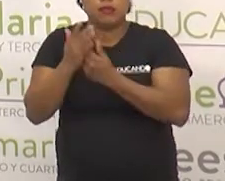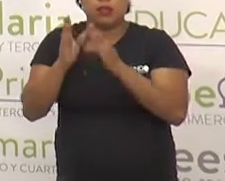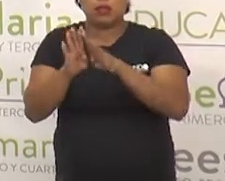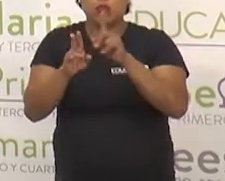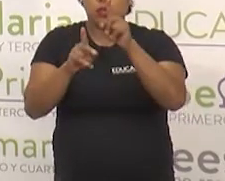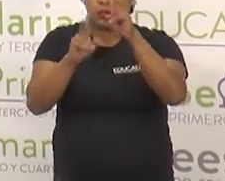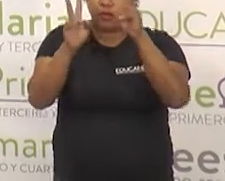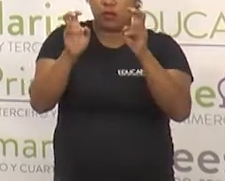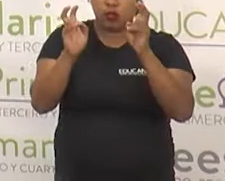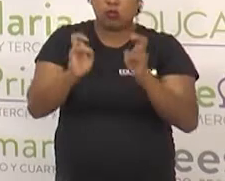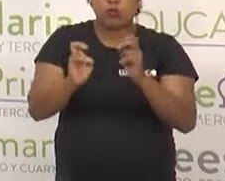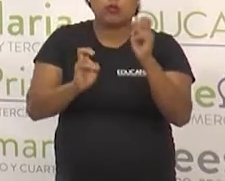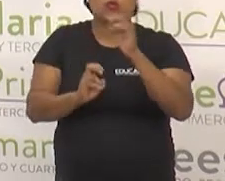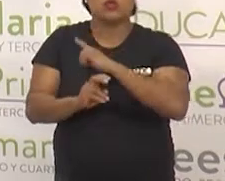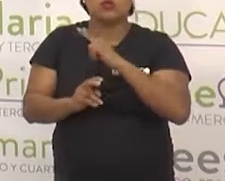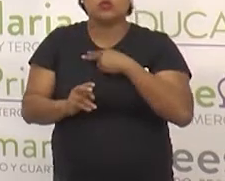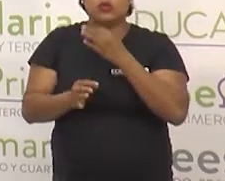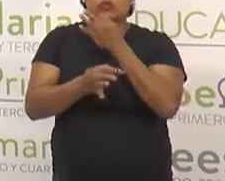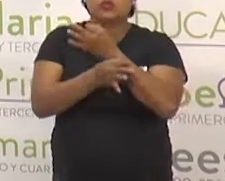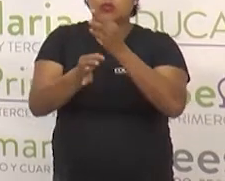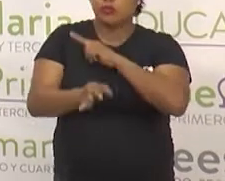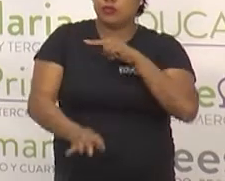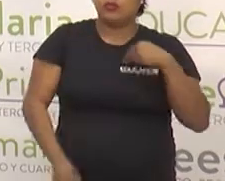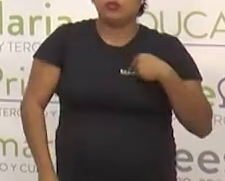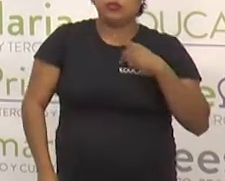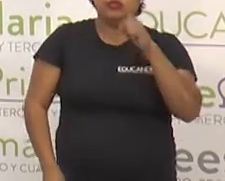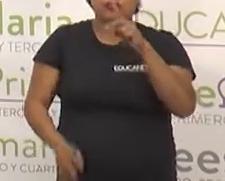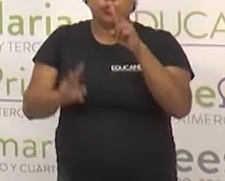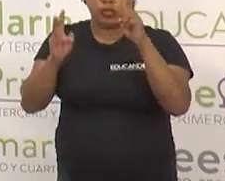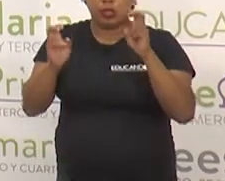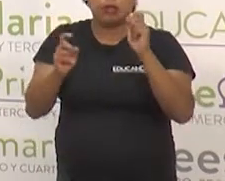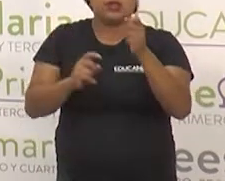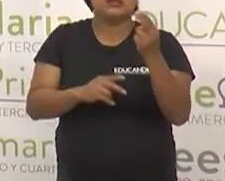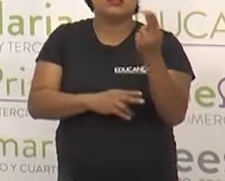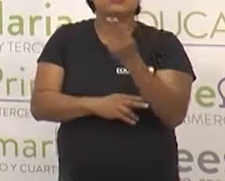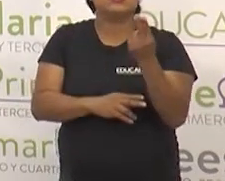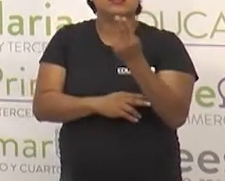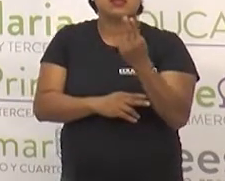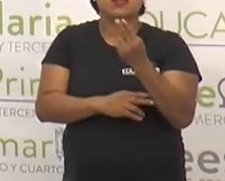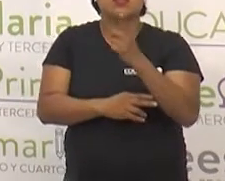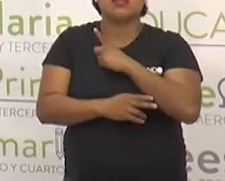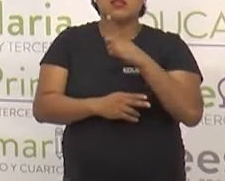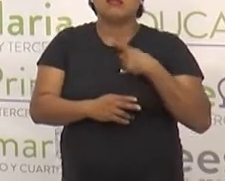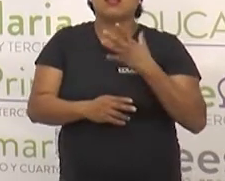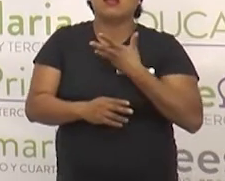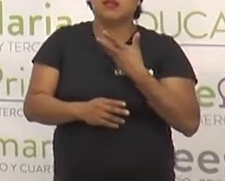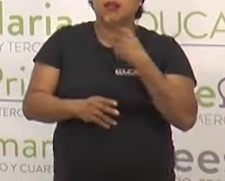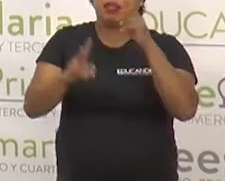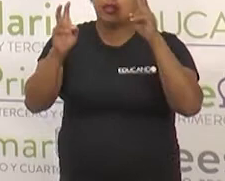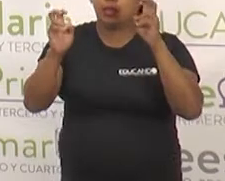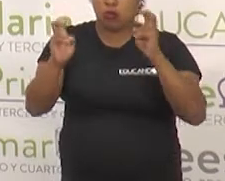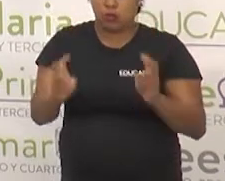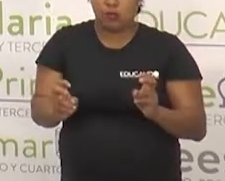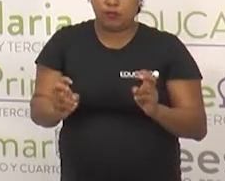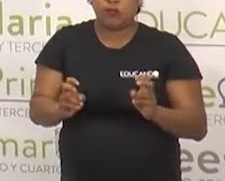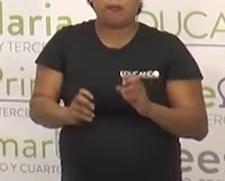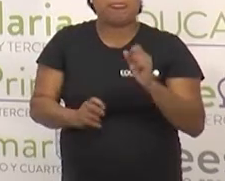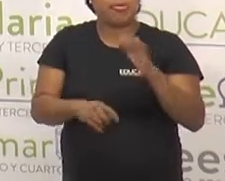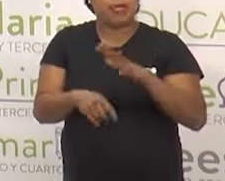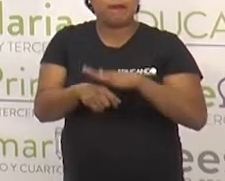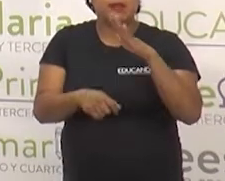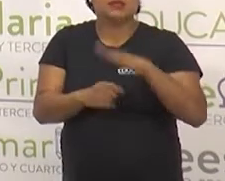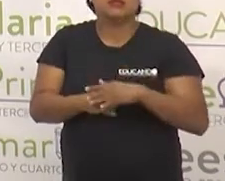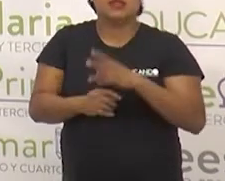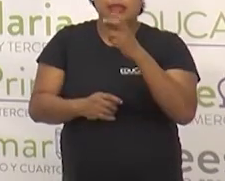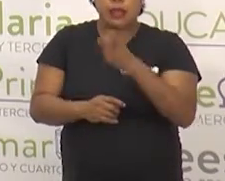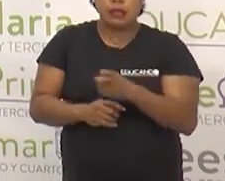falta un título. Cuando exponemos nosotros un tema, es necesario tener un título.